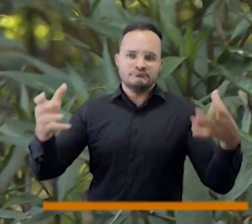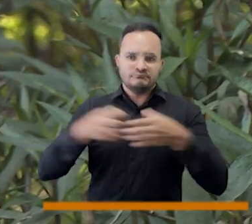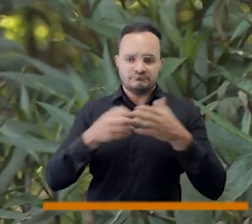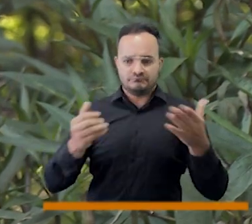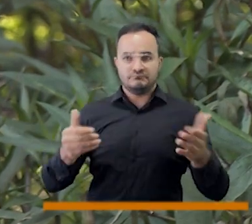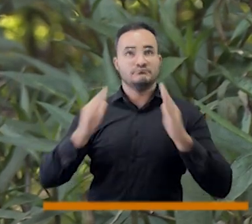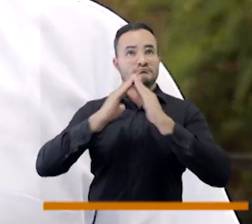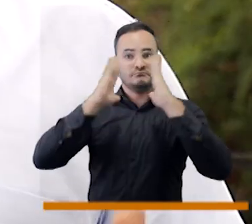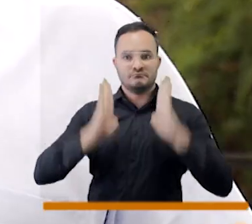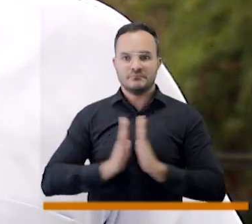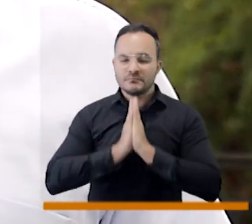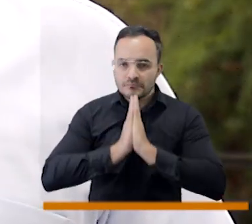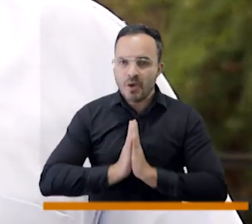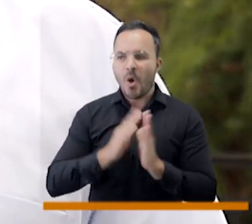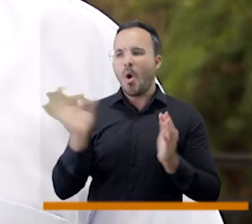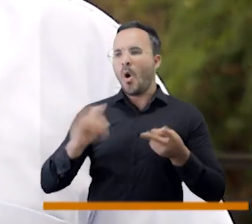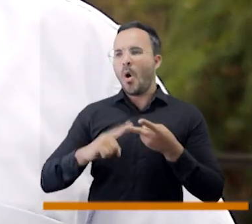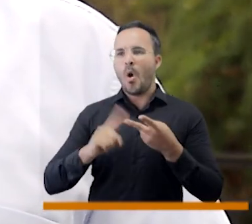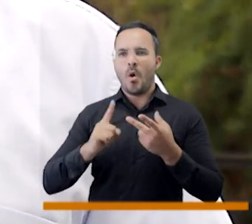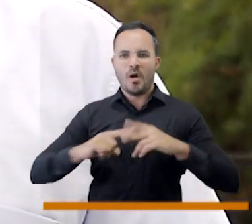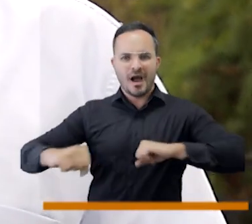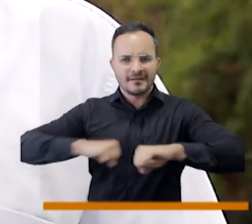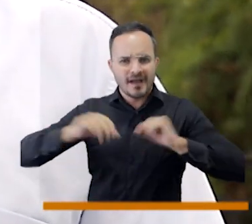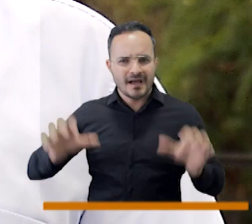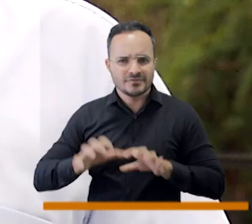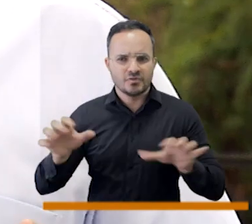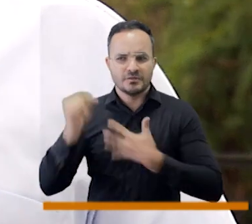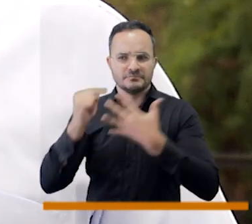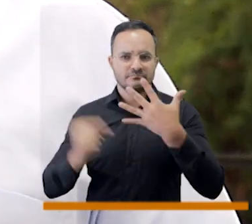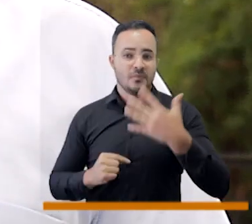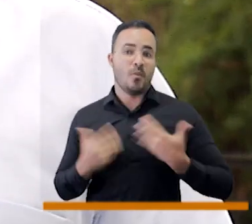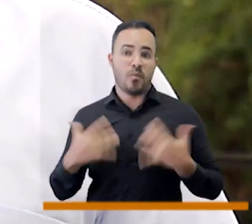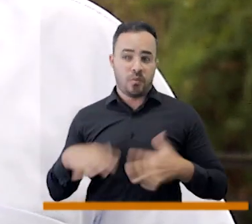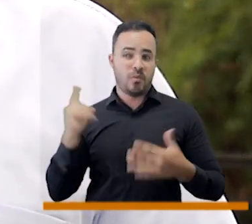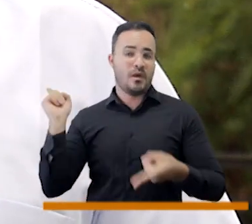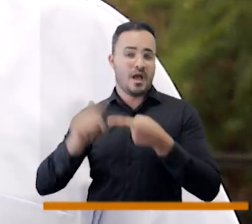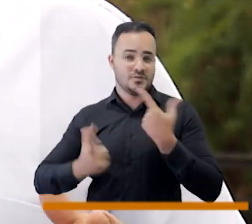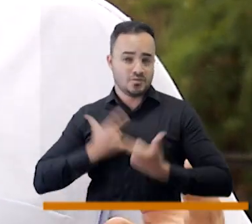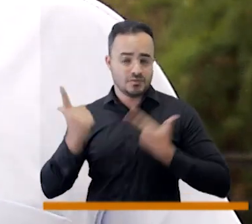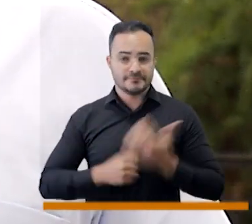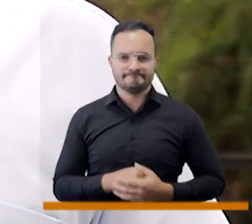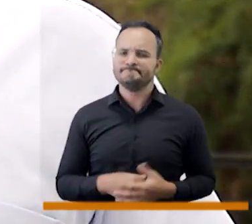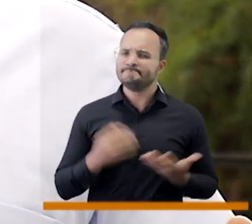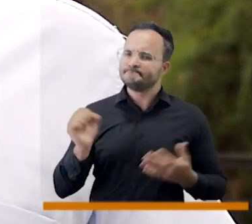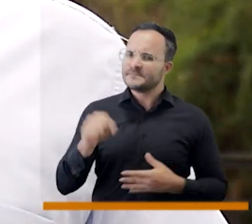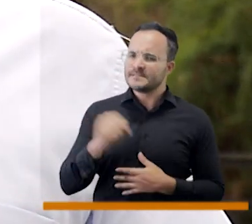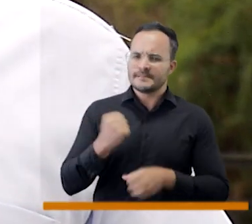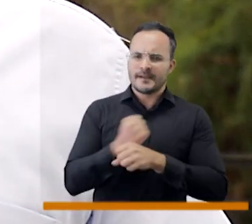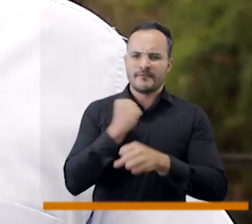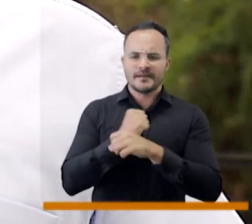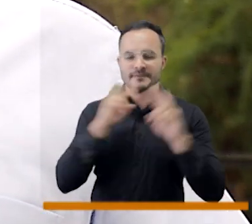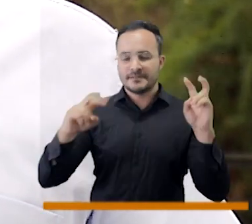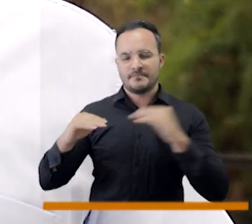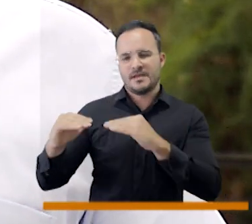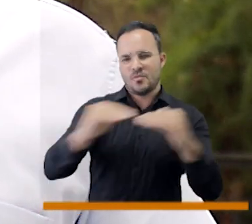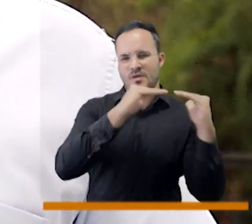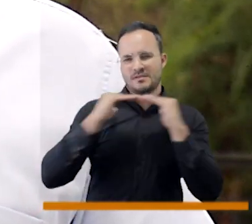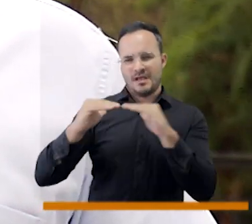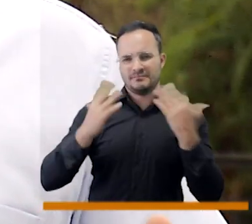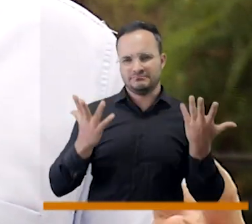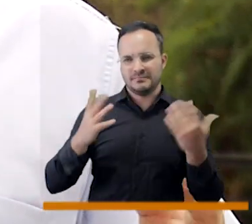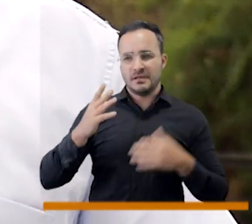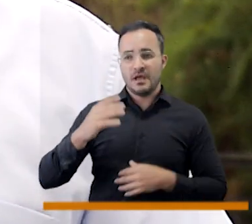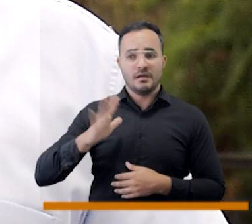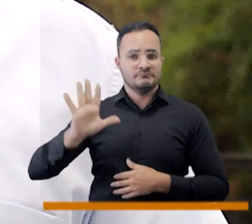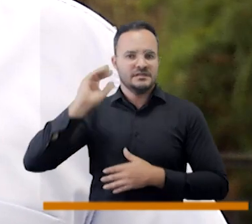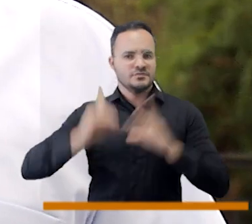restricciones urbanísticas. Se ha venido avanzando mucho en el tema de igualdad religiosa, la igualdad para las diferentes entidades